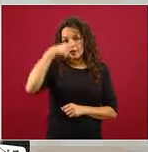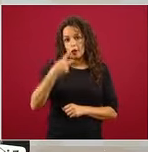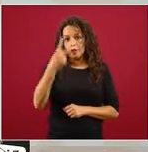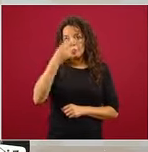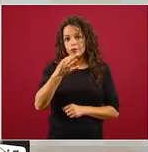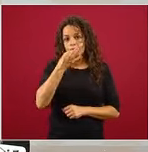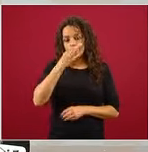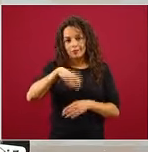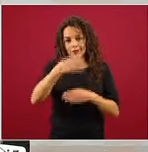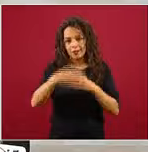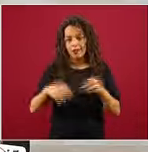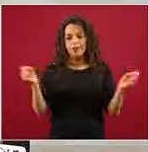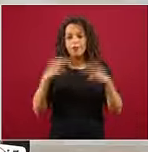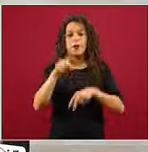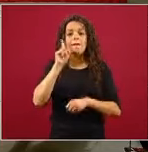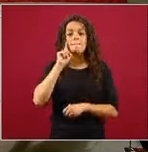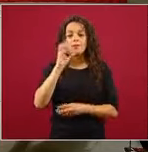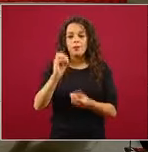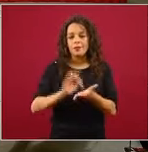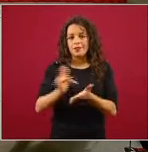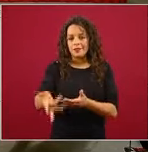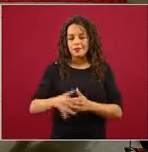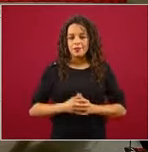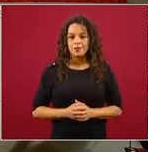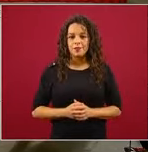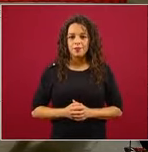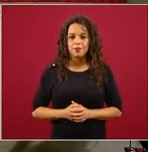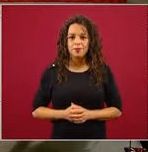vemos mañana. Gracias.